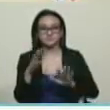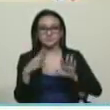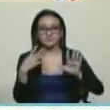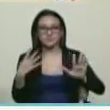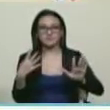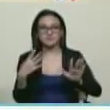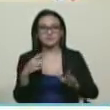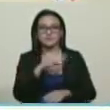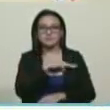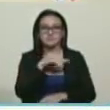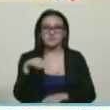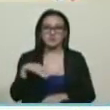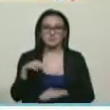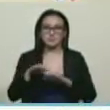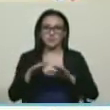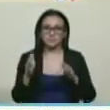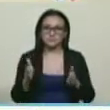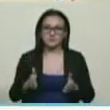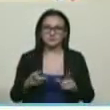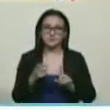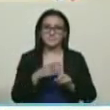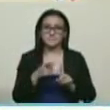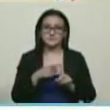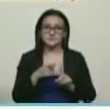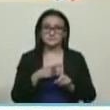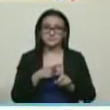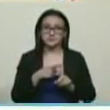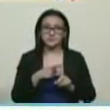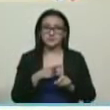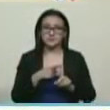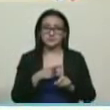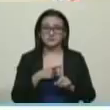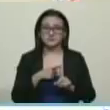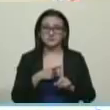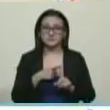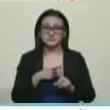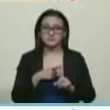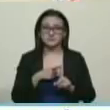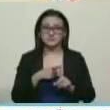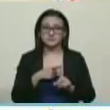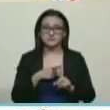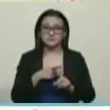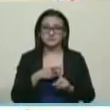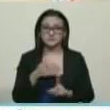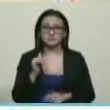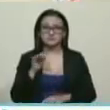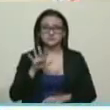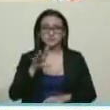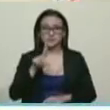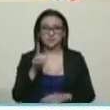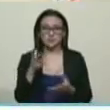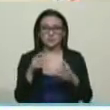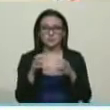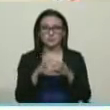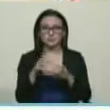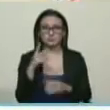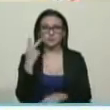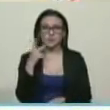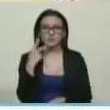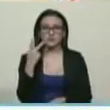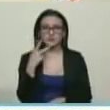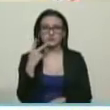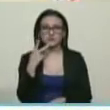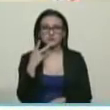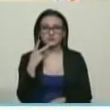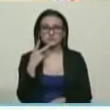86.319 miembros de mesa principales. Recordemos también que tenemos 51 organizaciones con